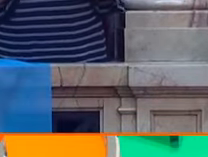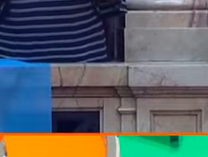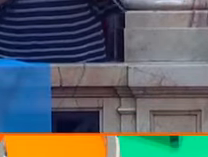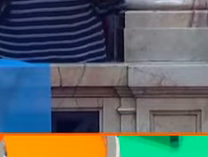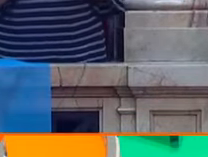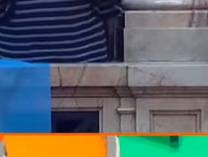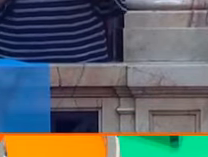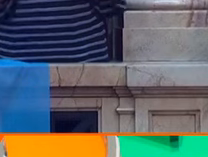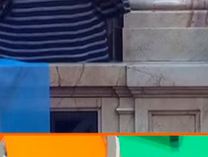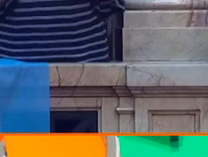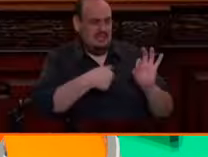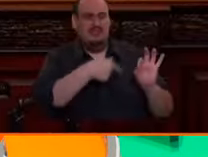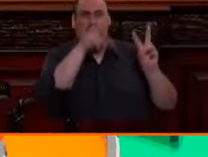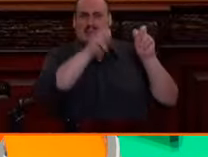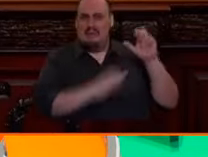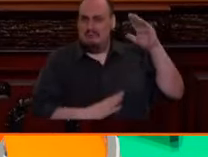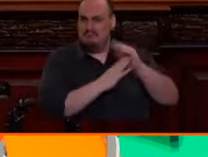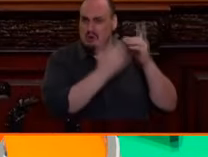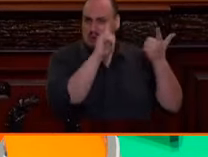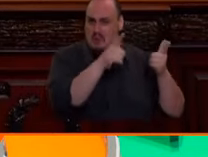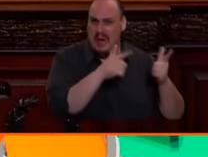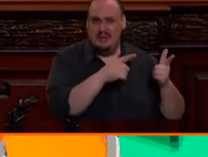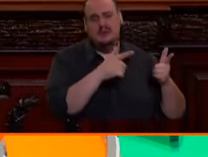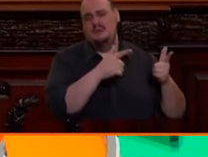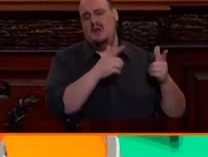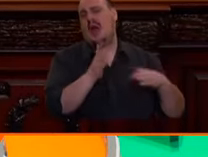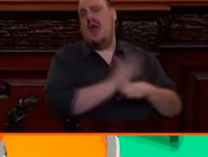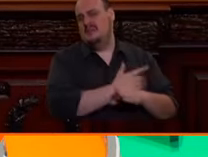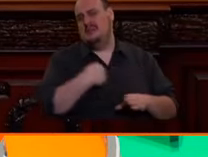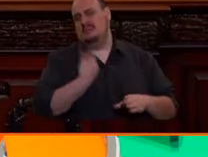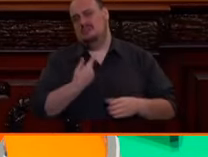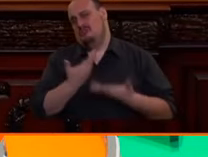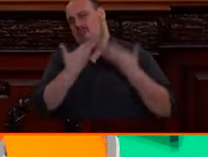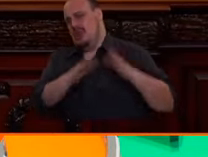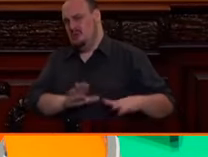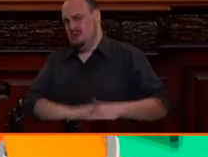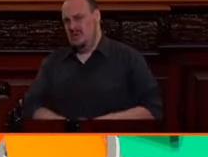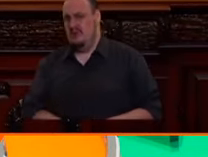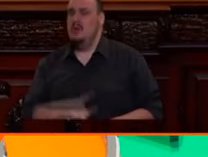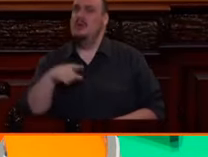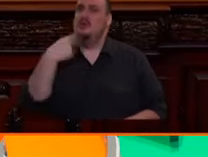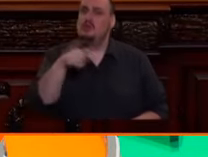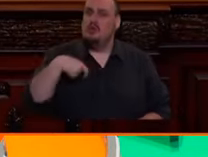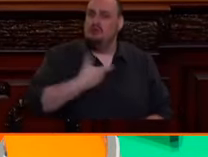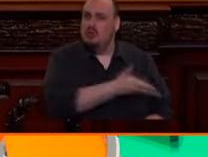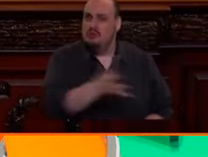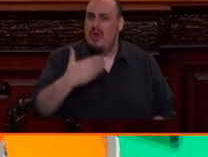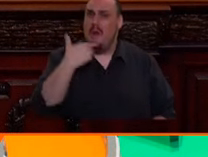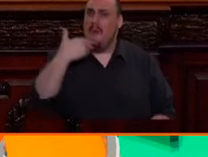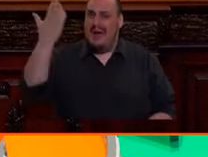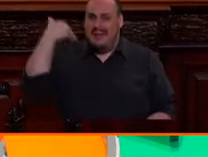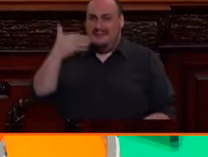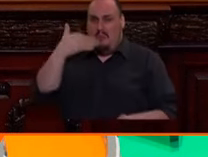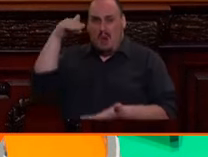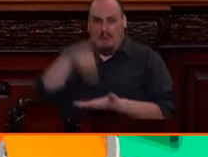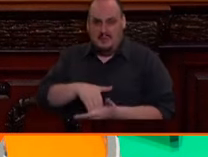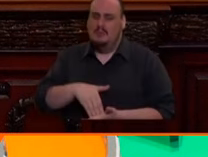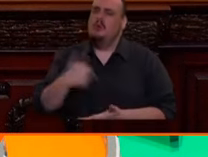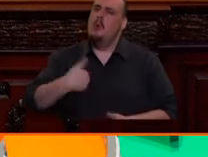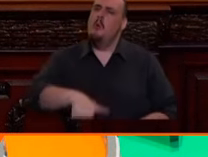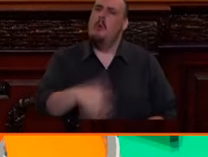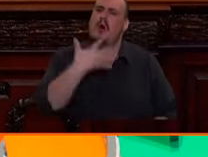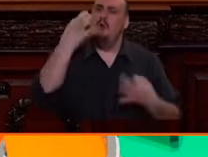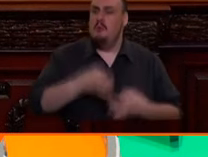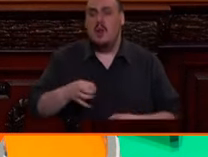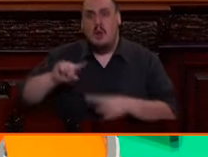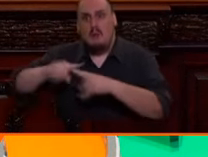está un poco haciendo eco. Ustedes saben que veníamos los argentinos con mucha carga emocional de